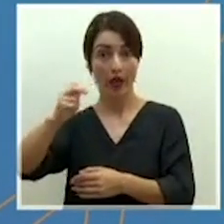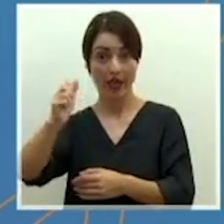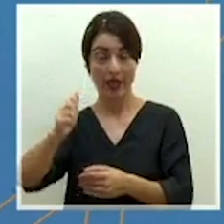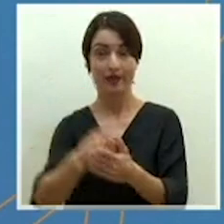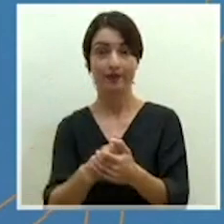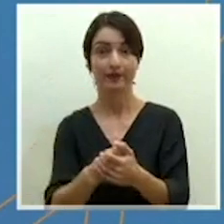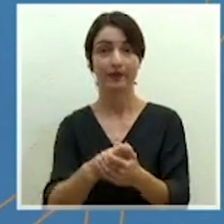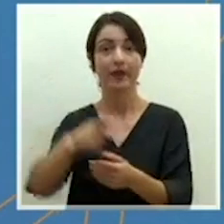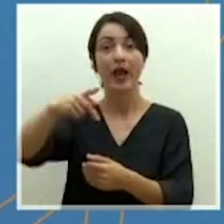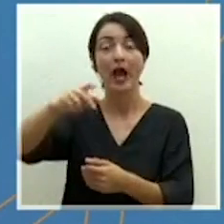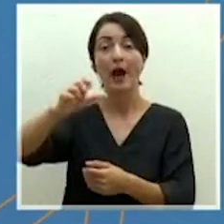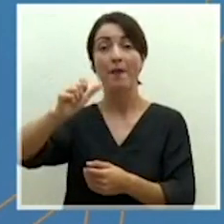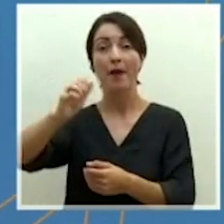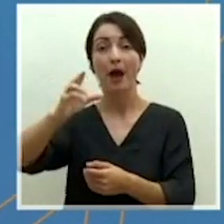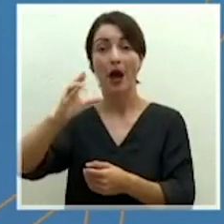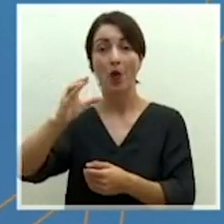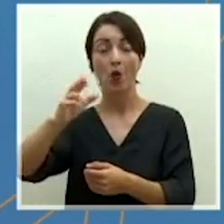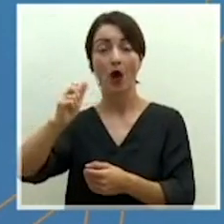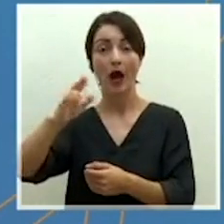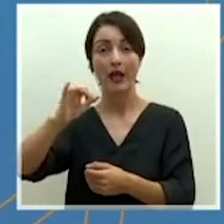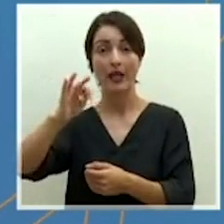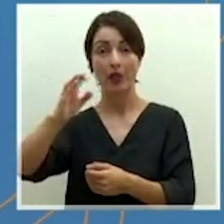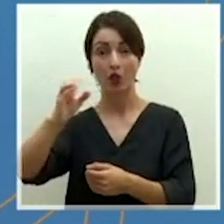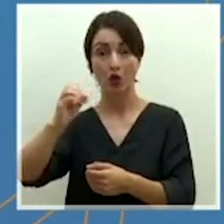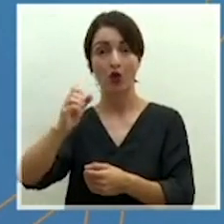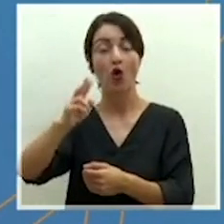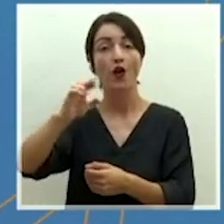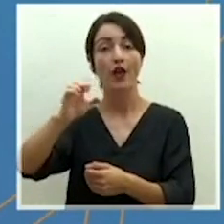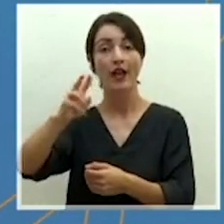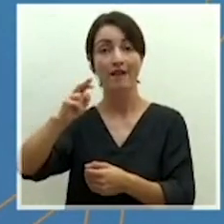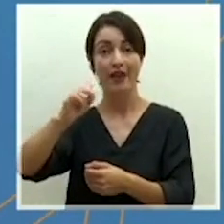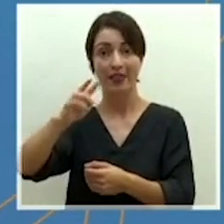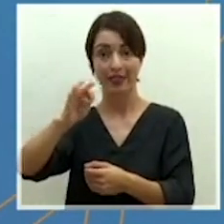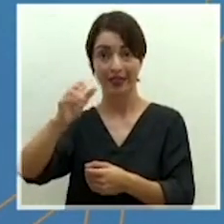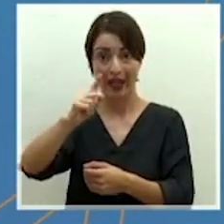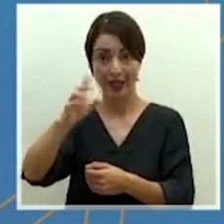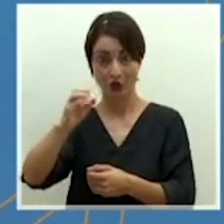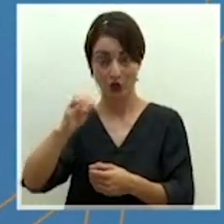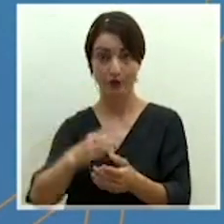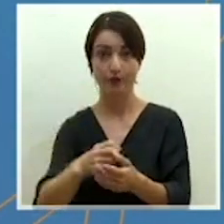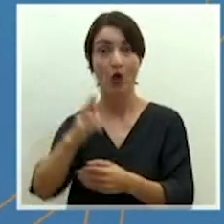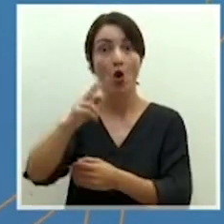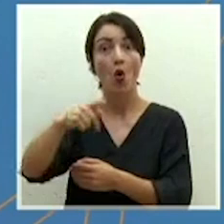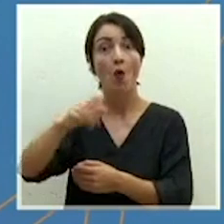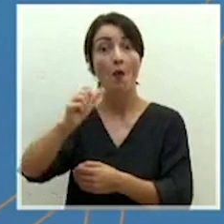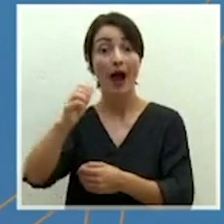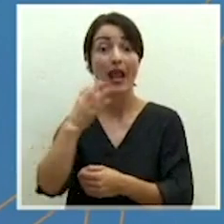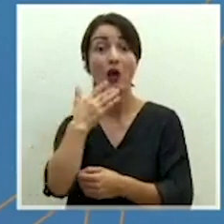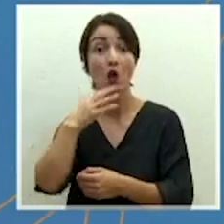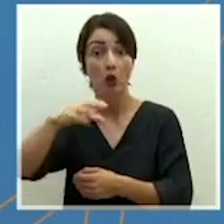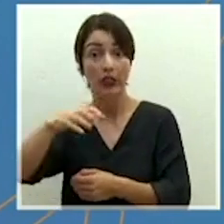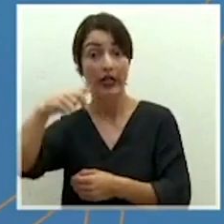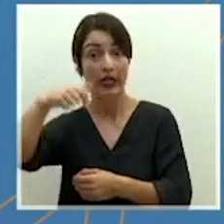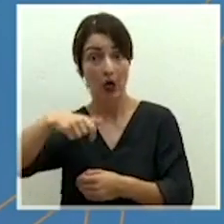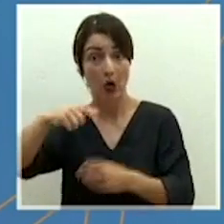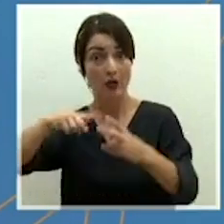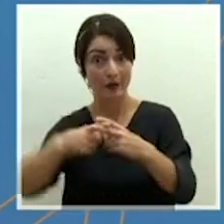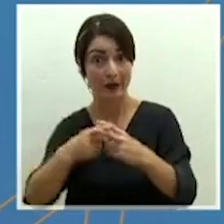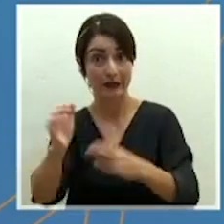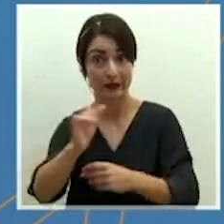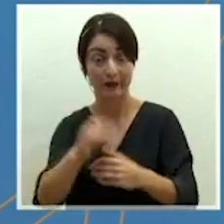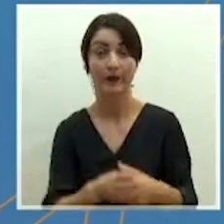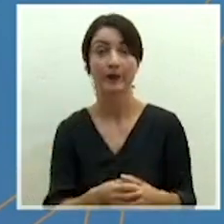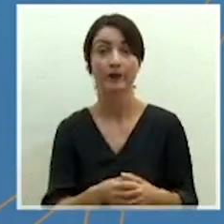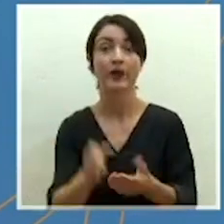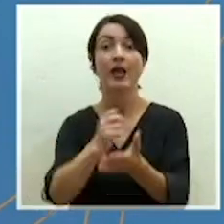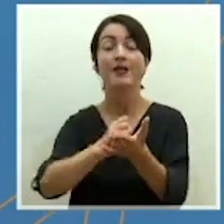de Pacuarito y Reventazón. Cantón de Upala, que también pasa a alerta naranja este día. En